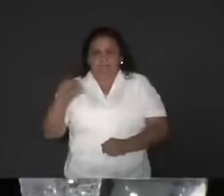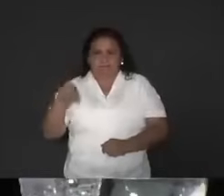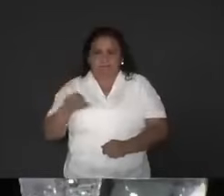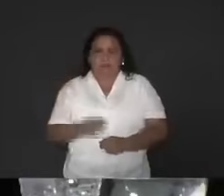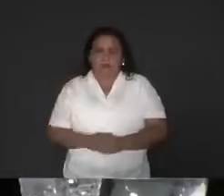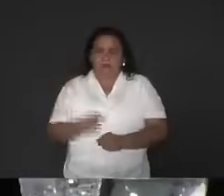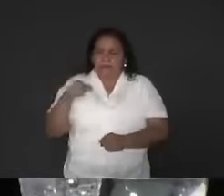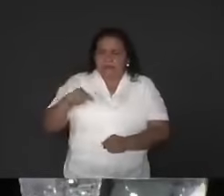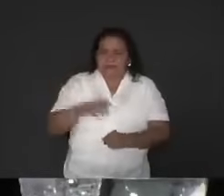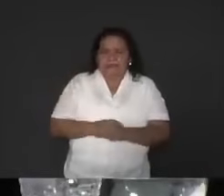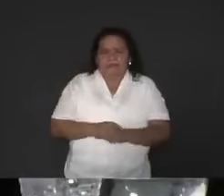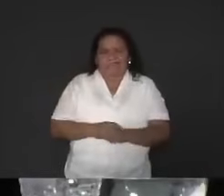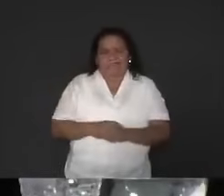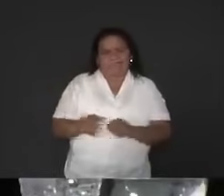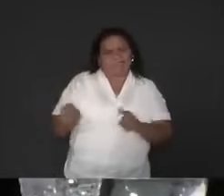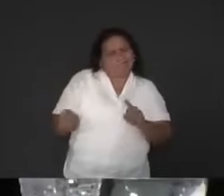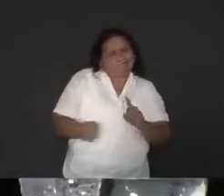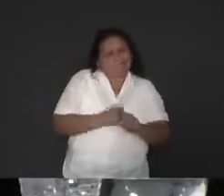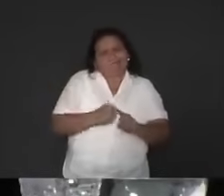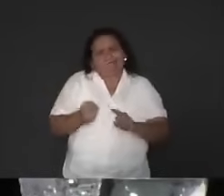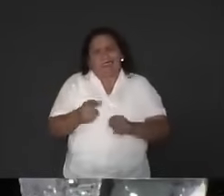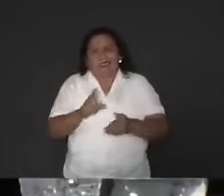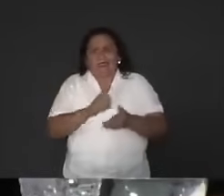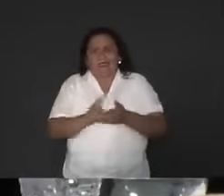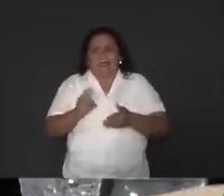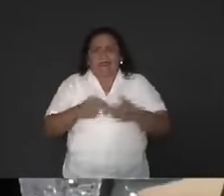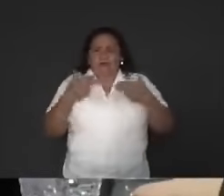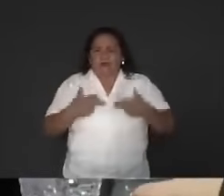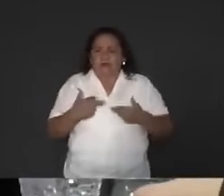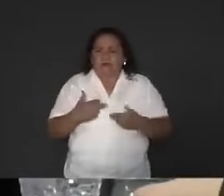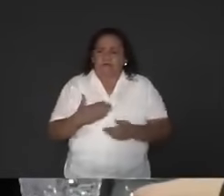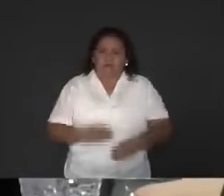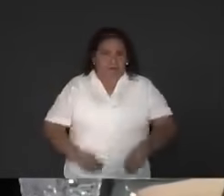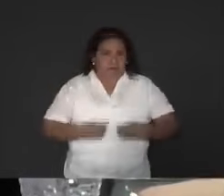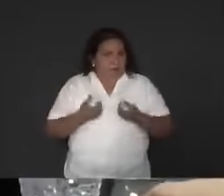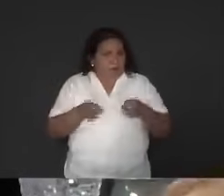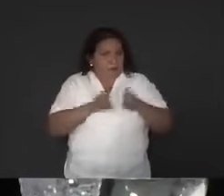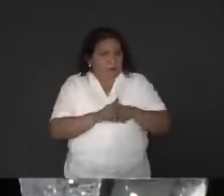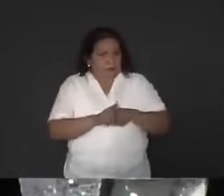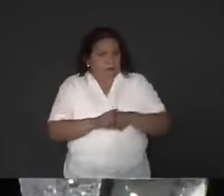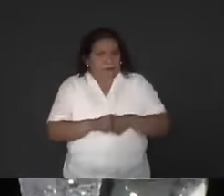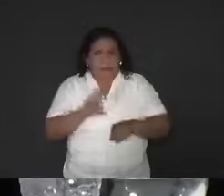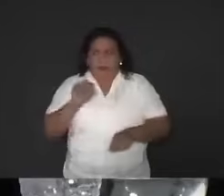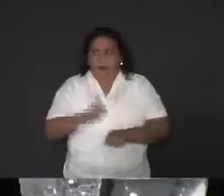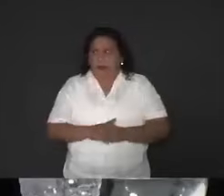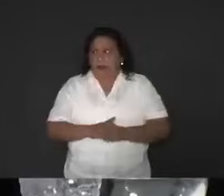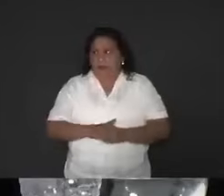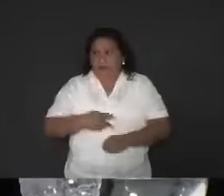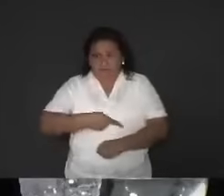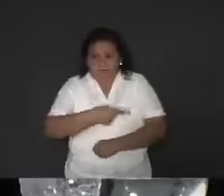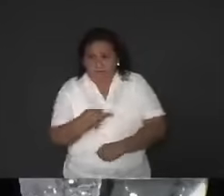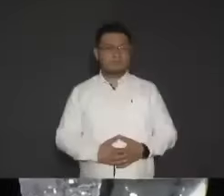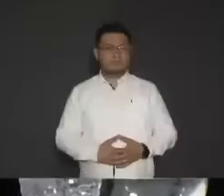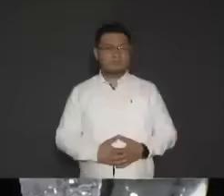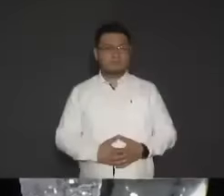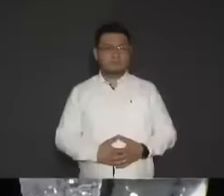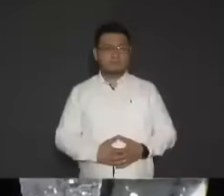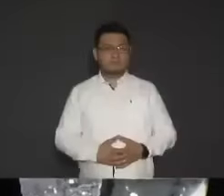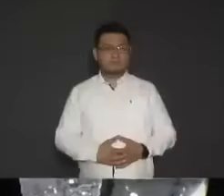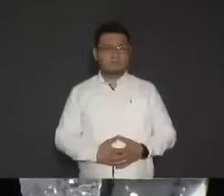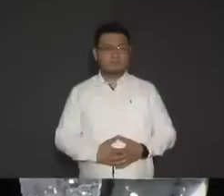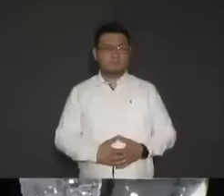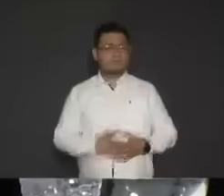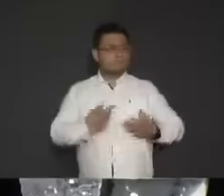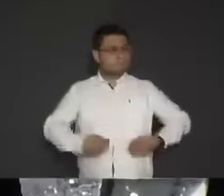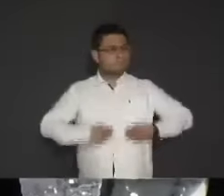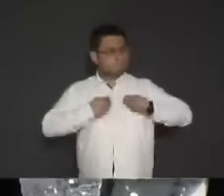Yucatán se viola sin ningún pudor el derecho humano a vivir con dignidad. No es natural vivir en la pobreza. La vida, la salud,